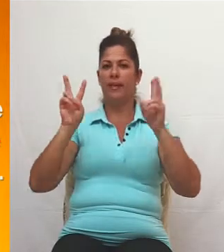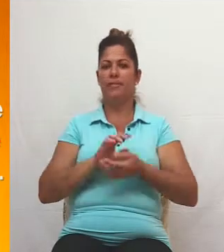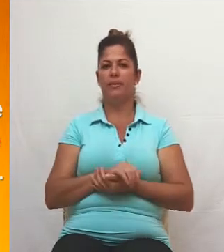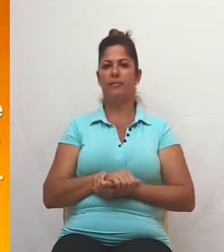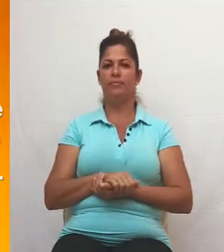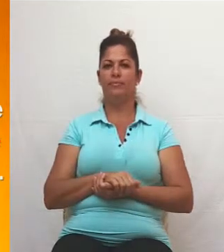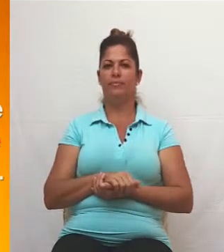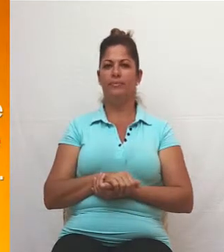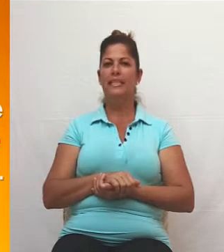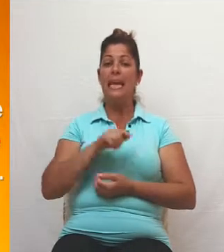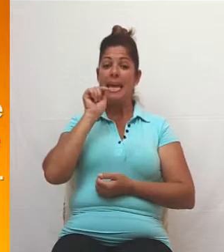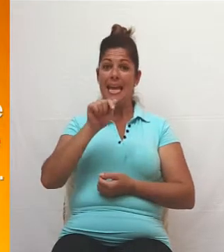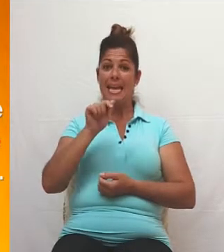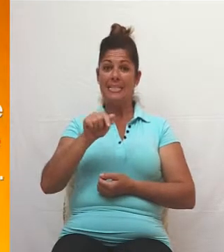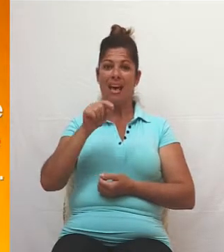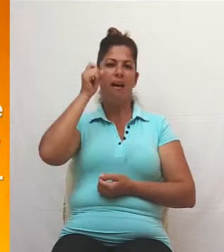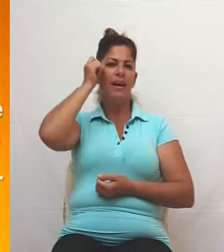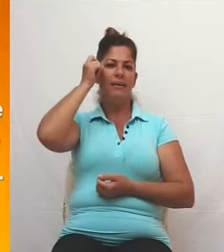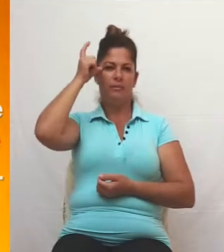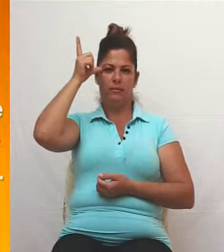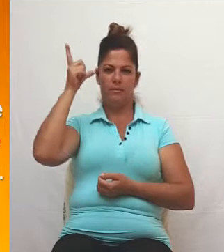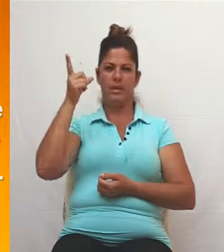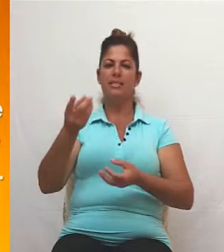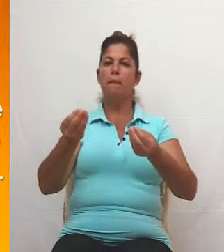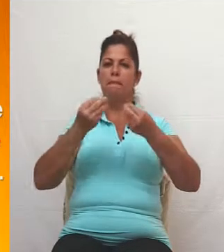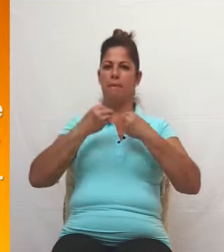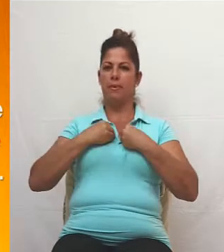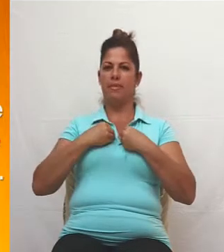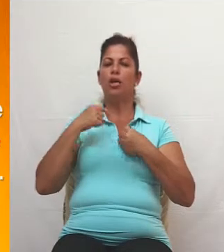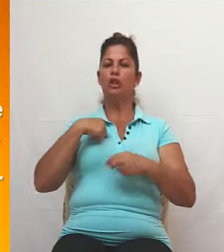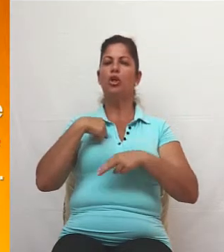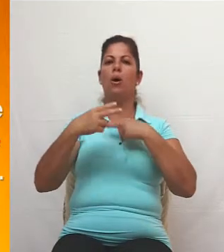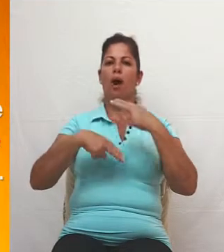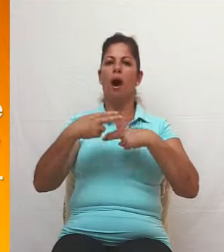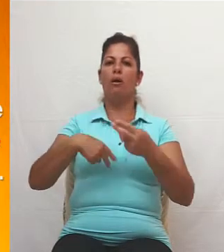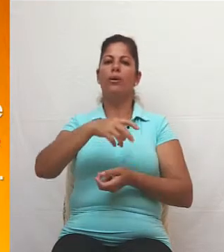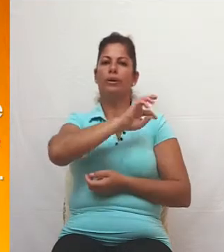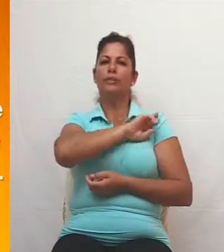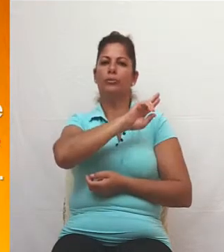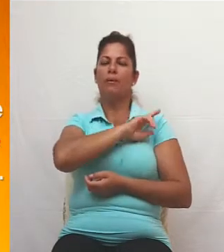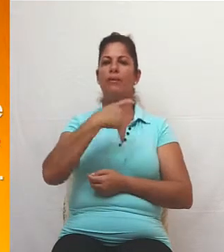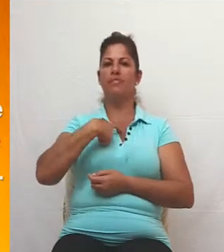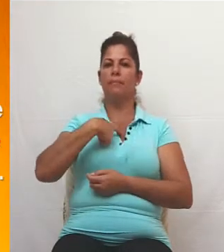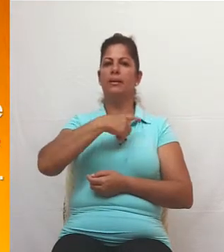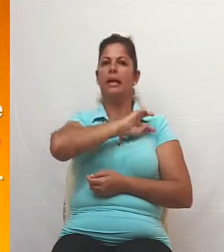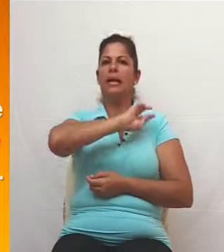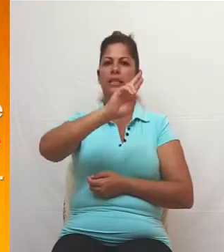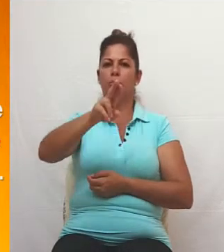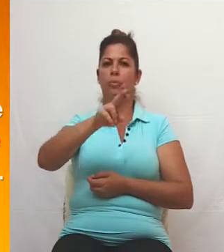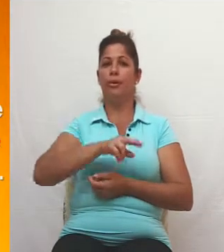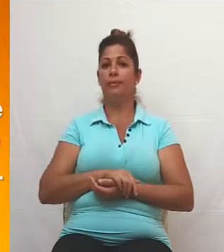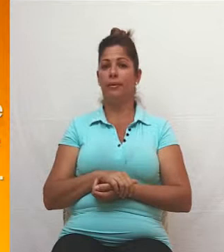vida y esa madurez me hace sentir responsable de mis respuestas